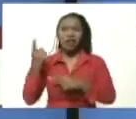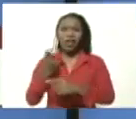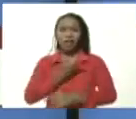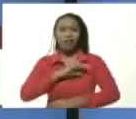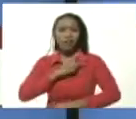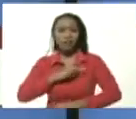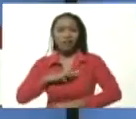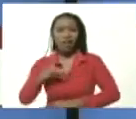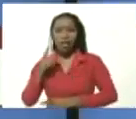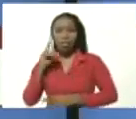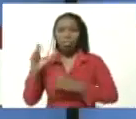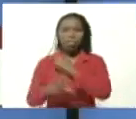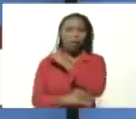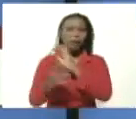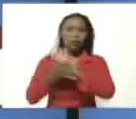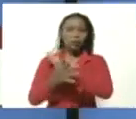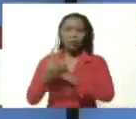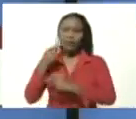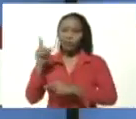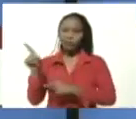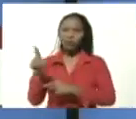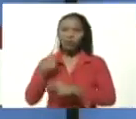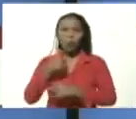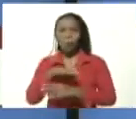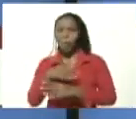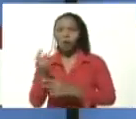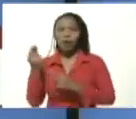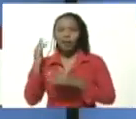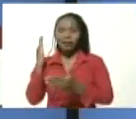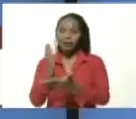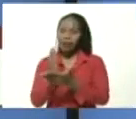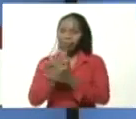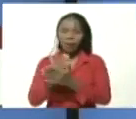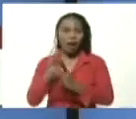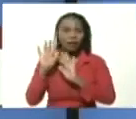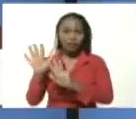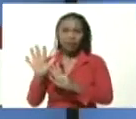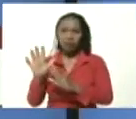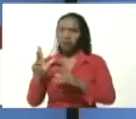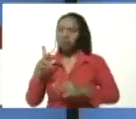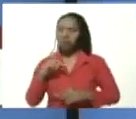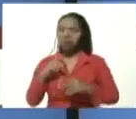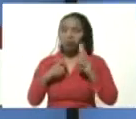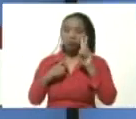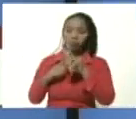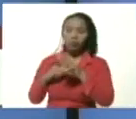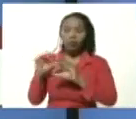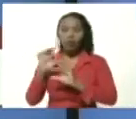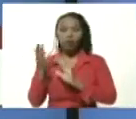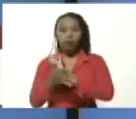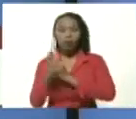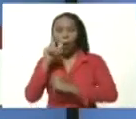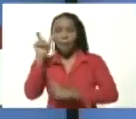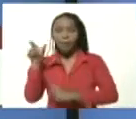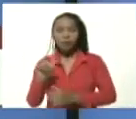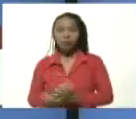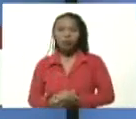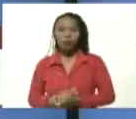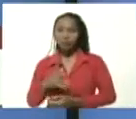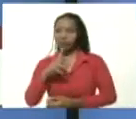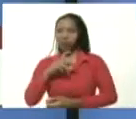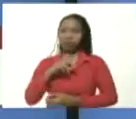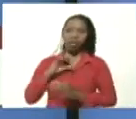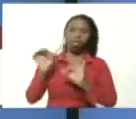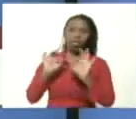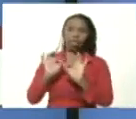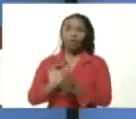voy. Siempre ha sido así, siempre. No nos extrañe nada de Henry Falcón. No nos extrañe absolutamente